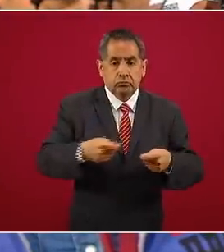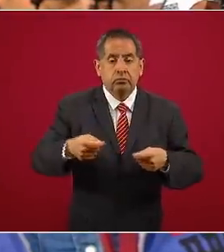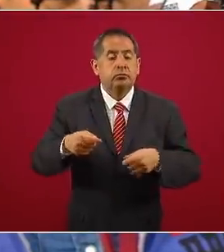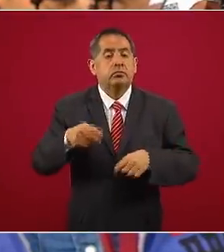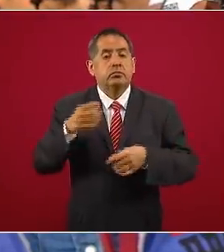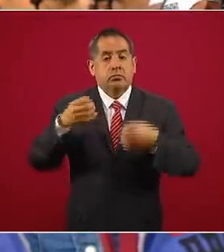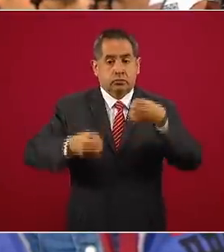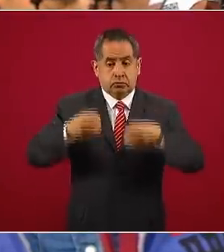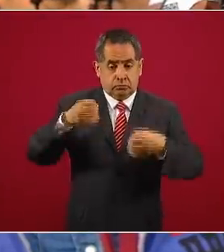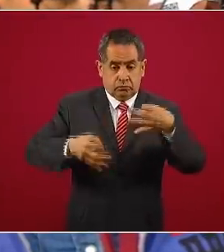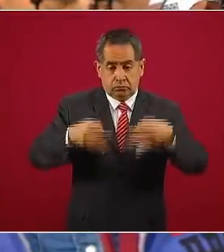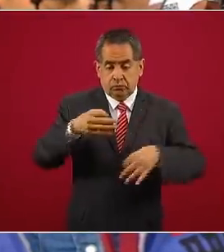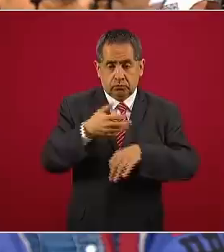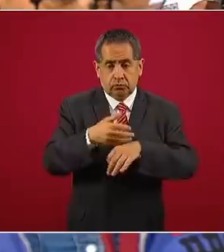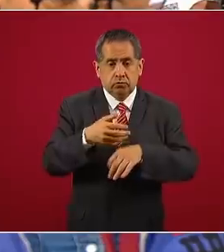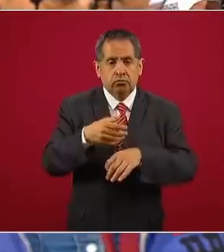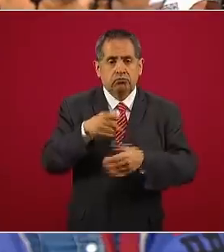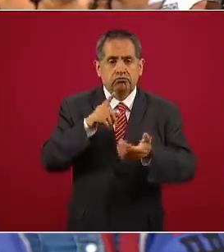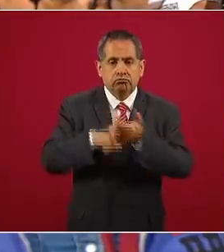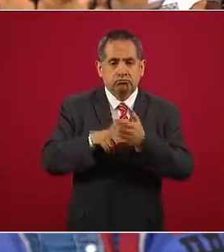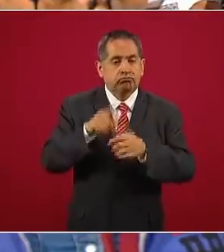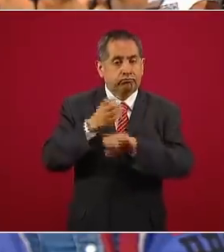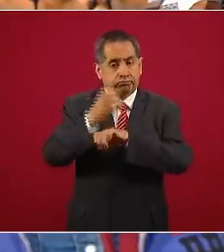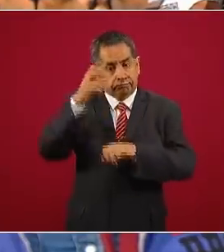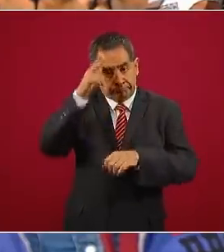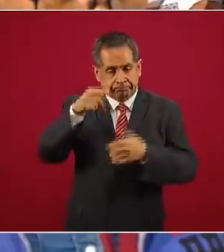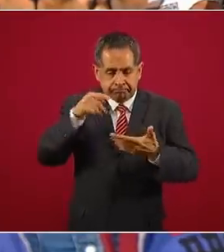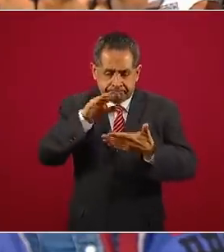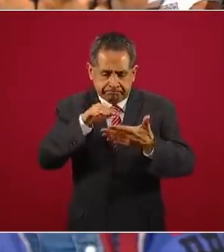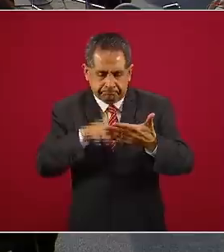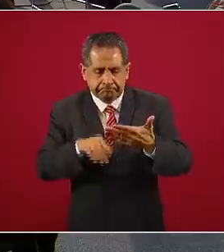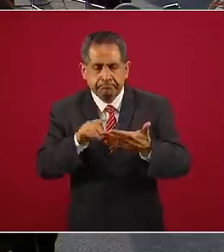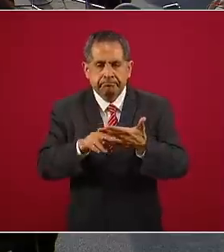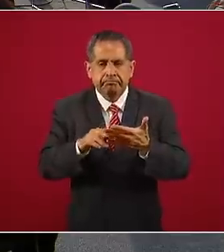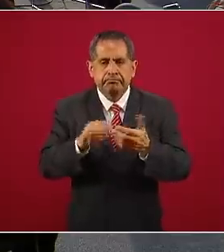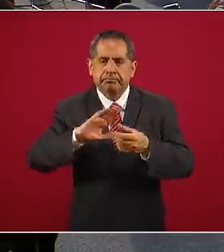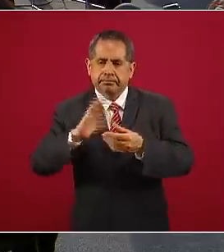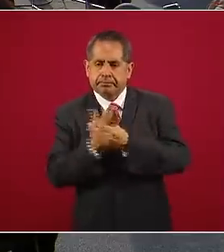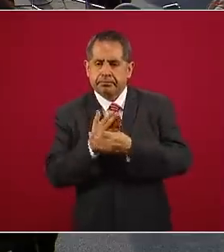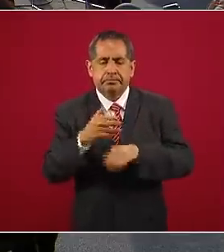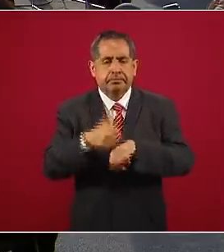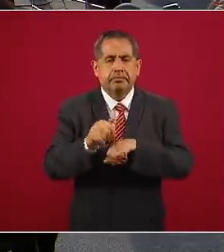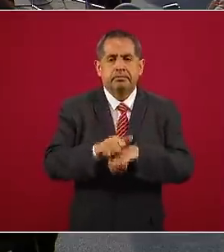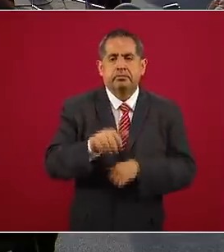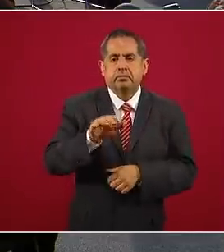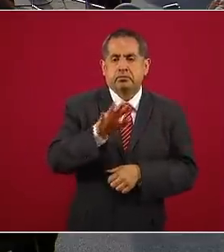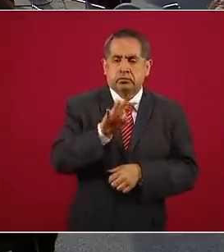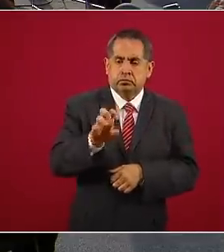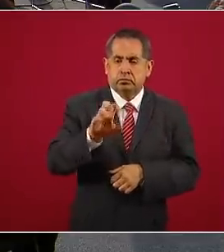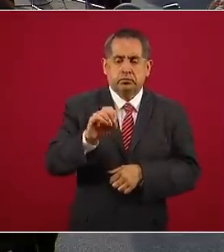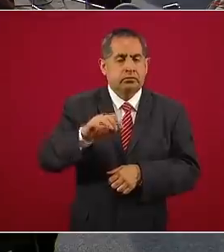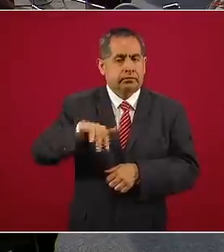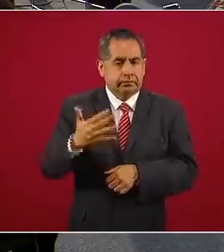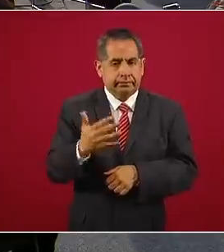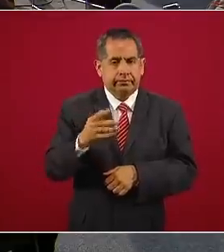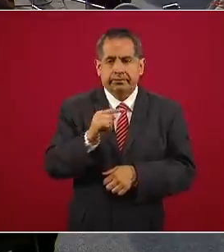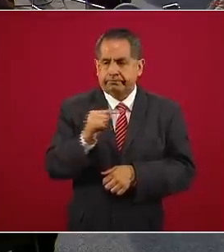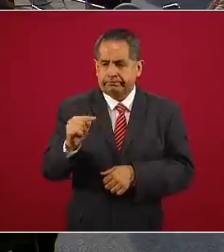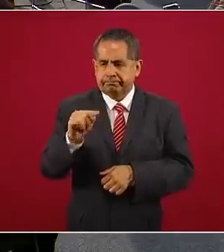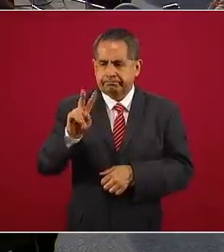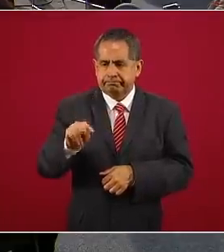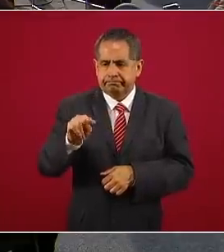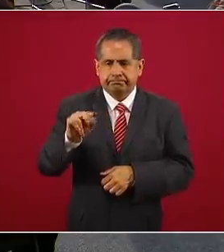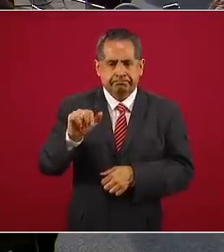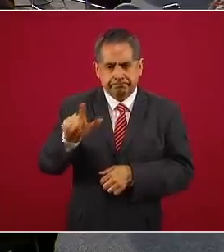desarrolla en el tribunal de arbitraje del estado de hidalgo con un eco en el expediente cuales 415 diagonal